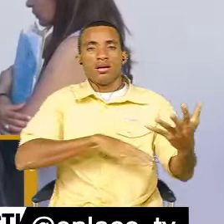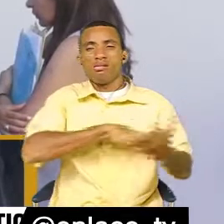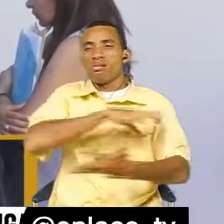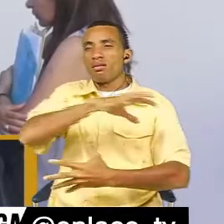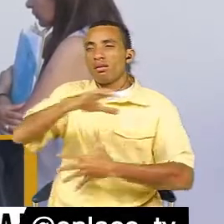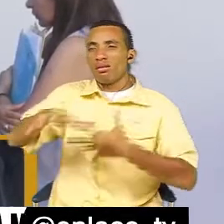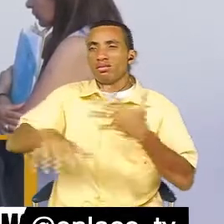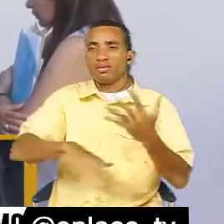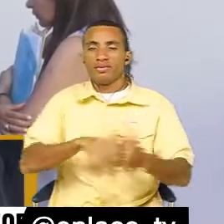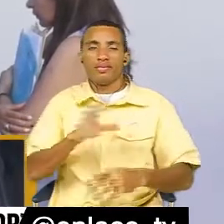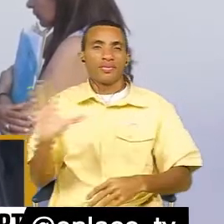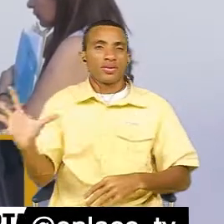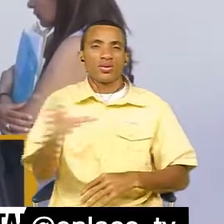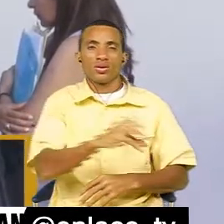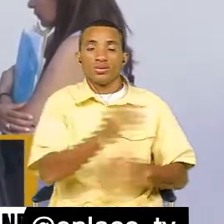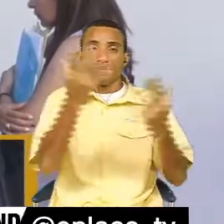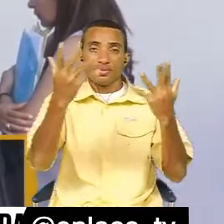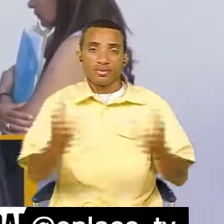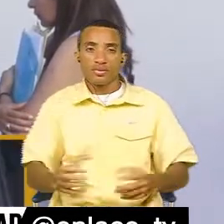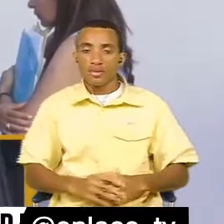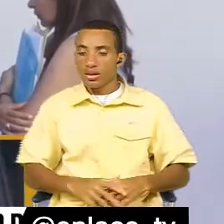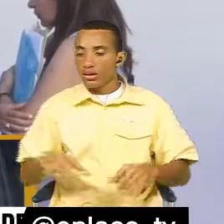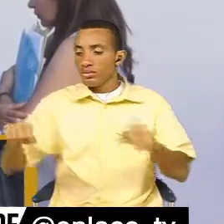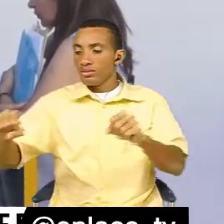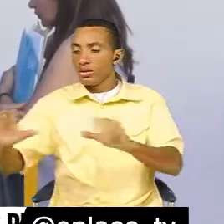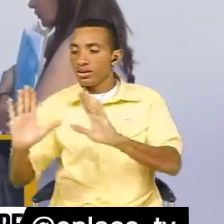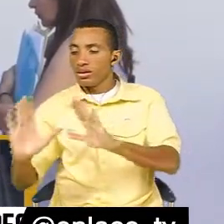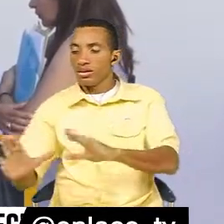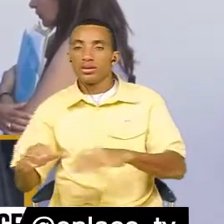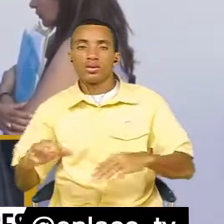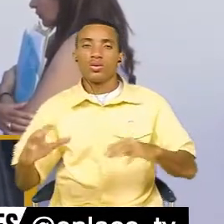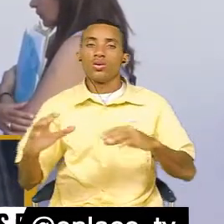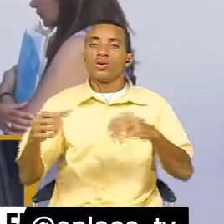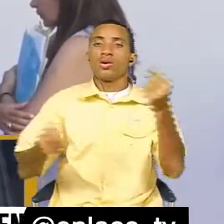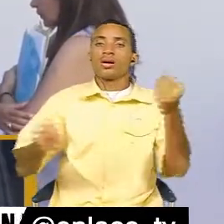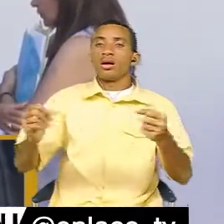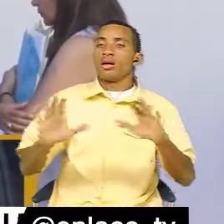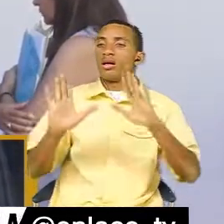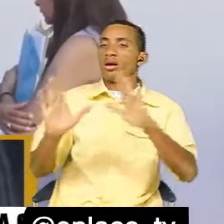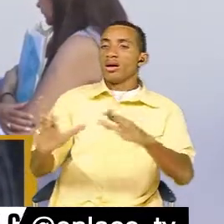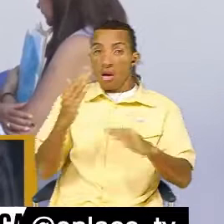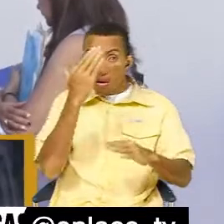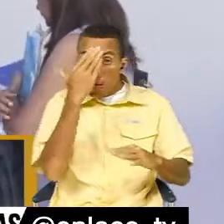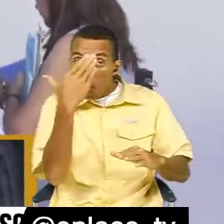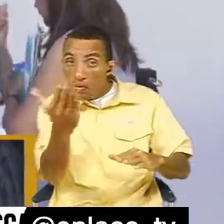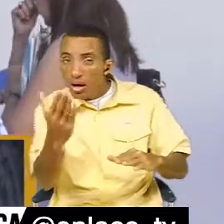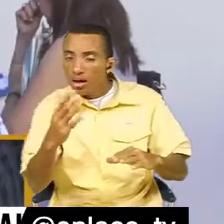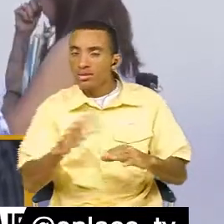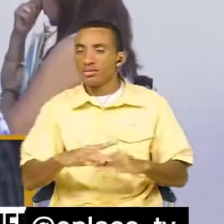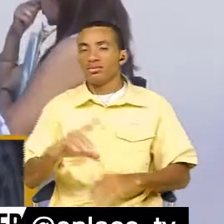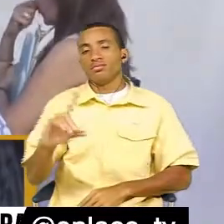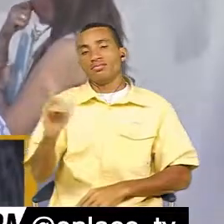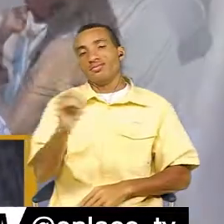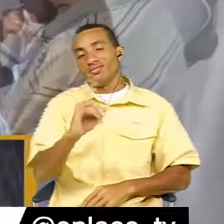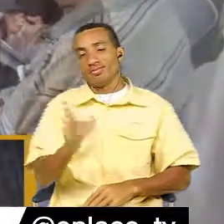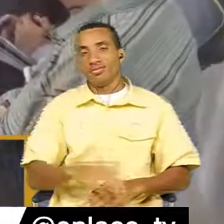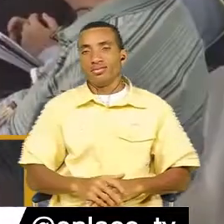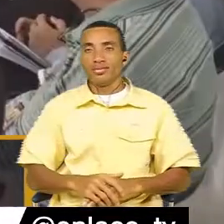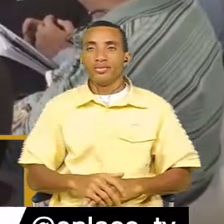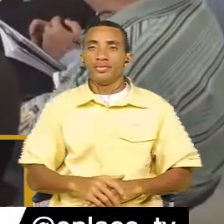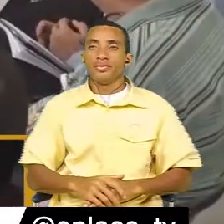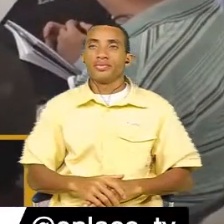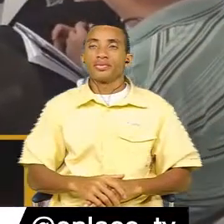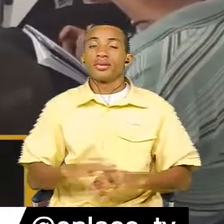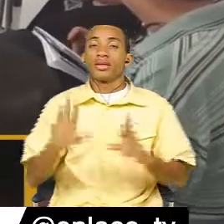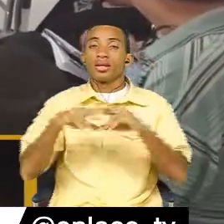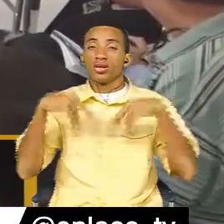mundo quiere parquearse enfrente del negocio o de la oficina donde va a hacer la diligencia. Tres